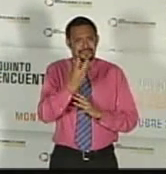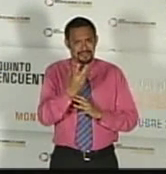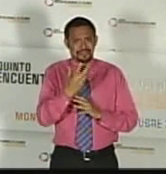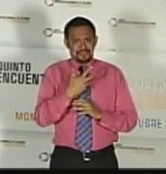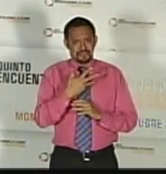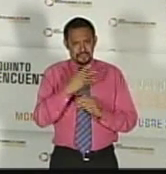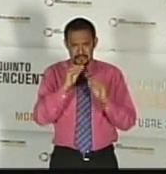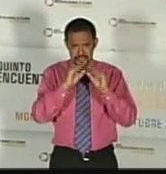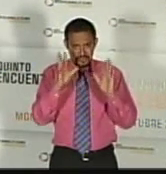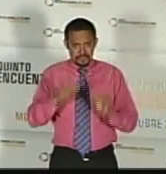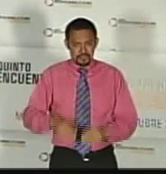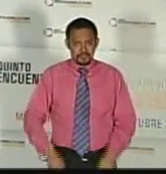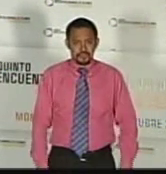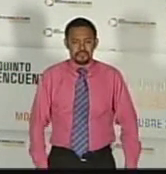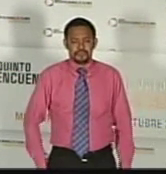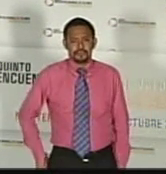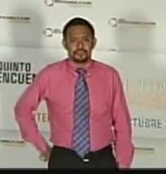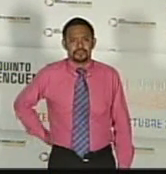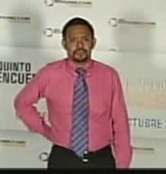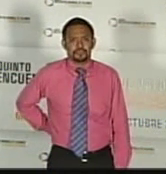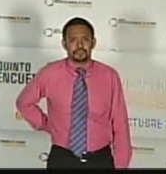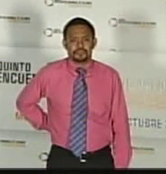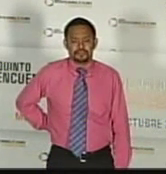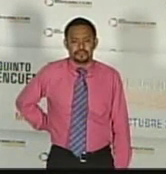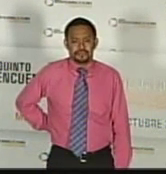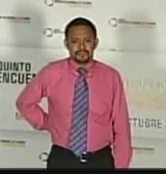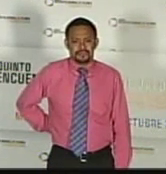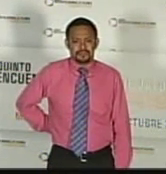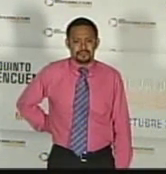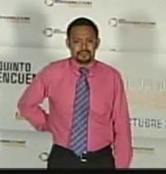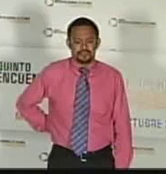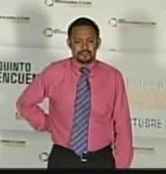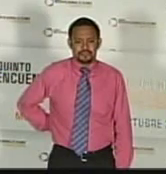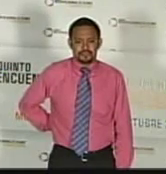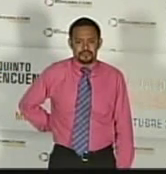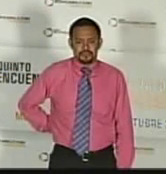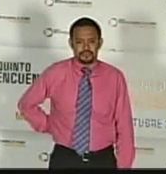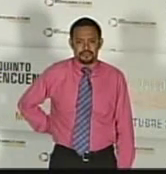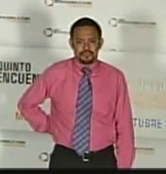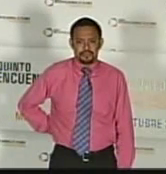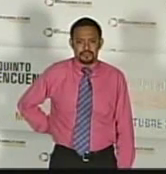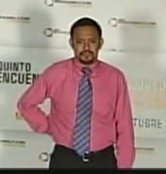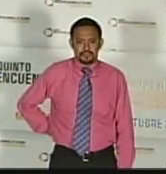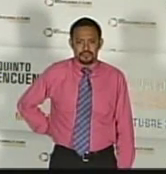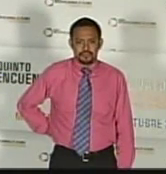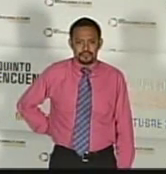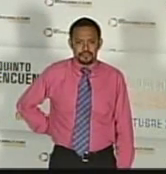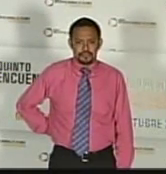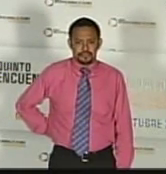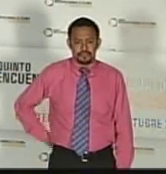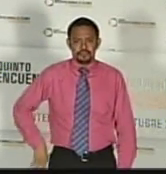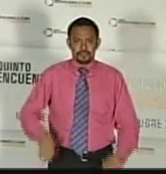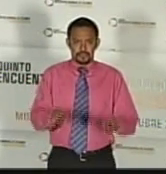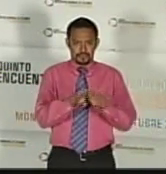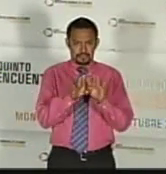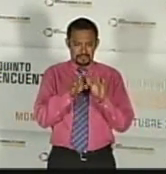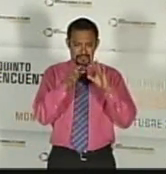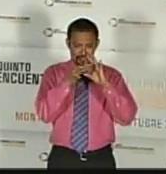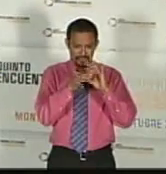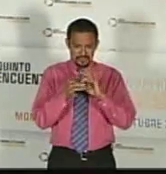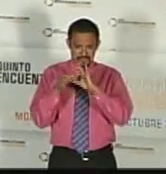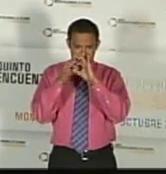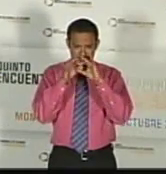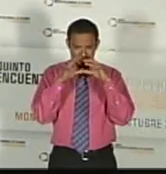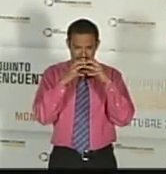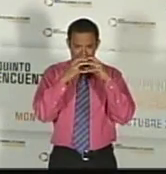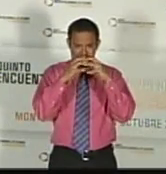acercándose cada vez más y más a un sentido de coherencia, de integridad, de un campo unitario